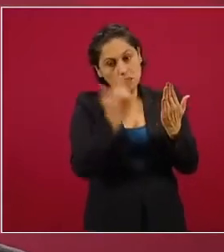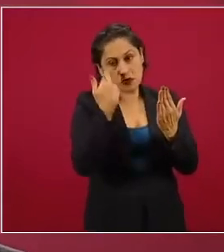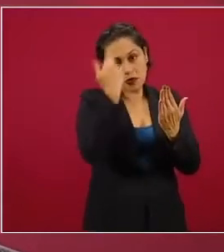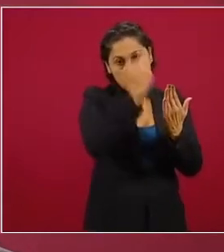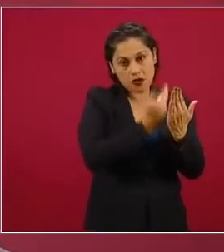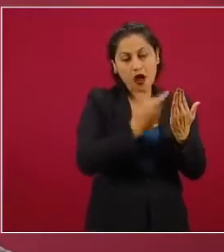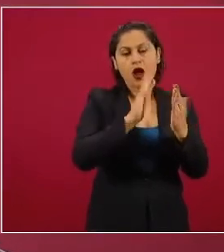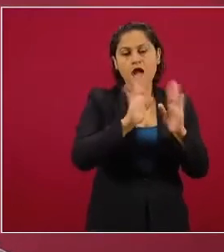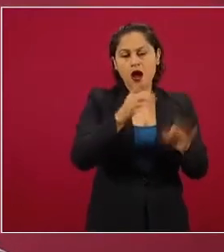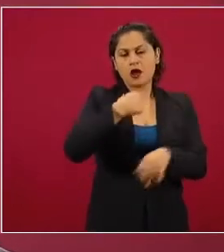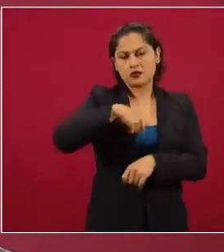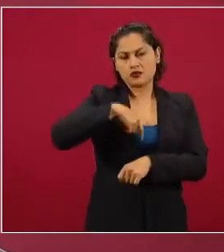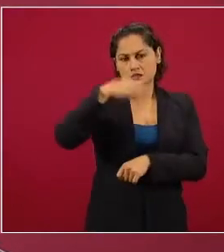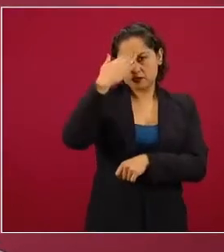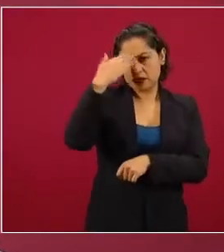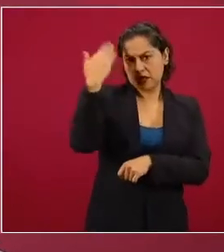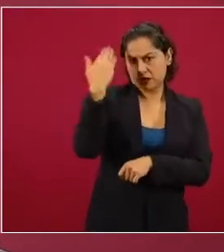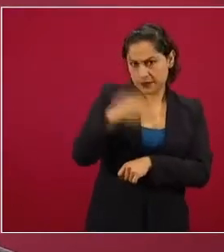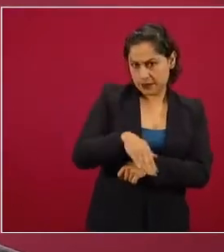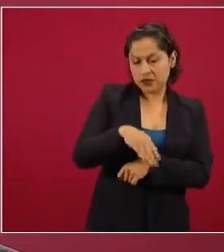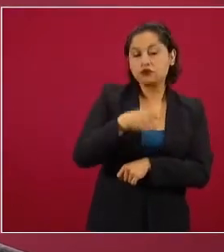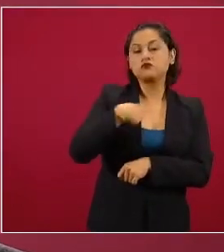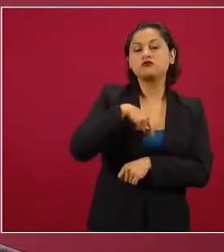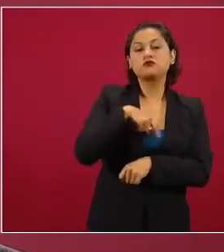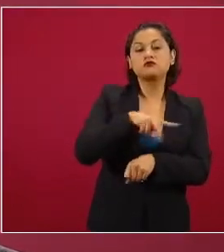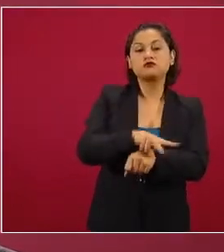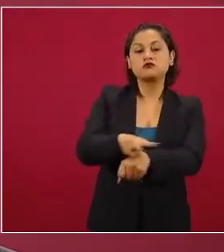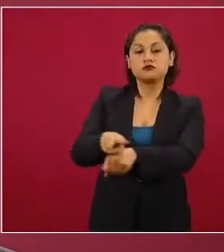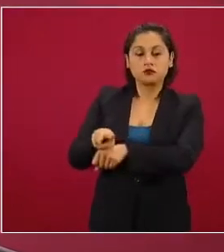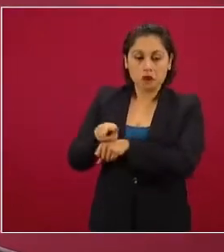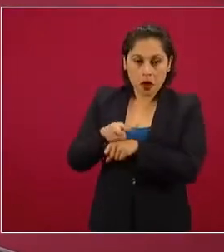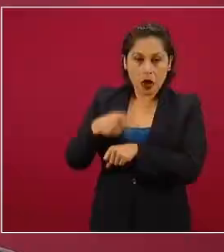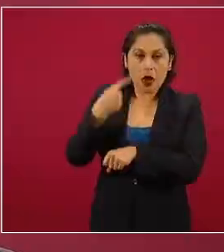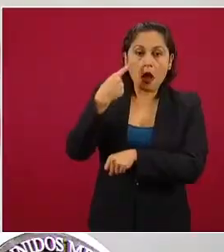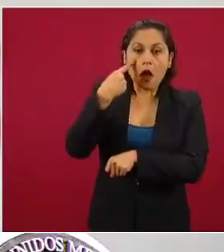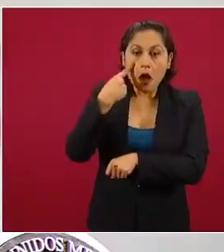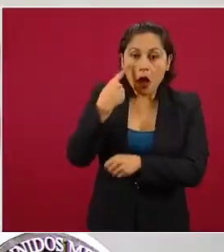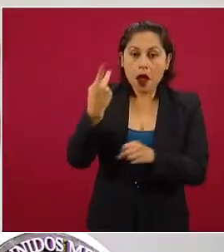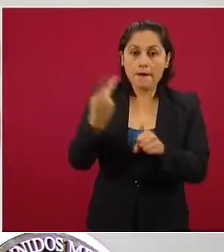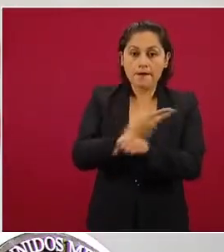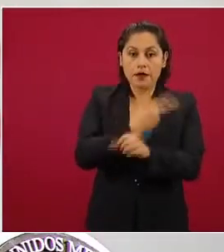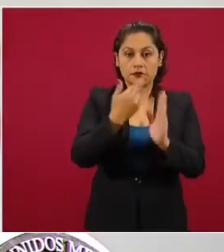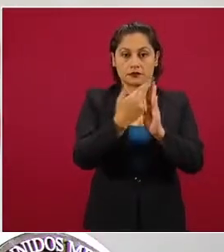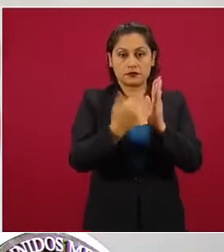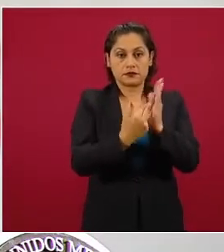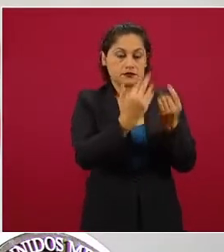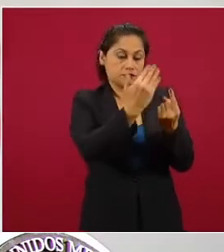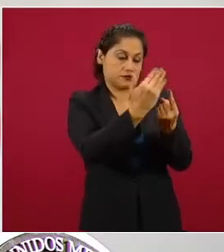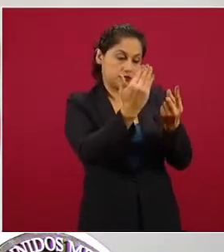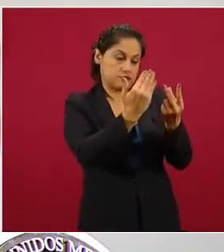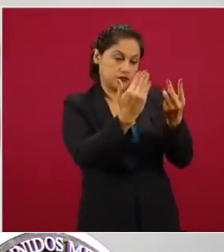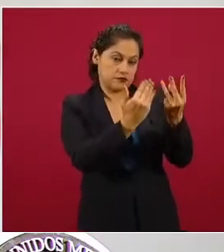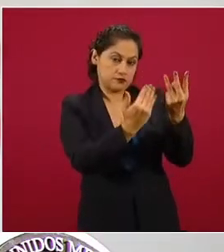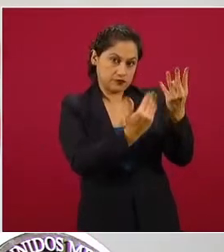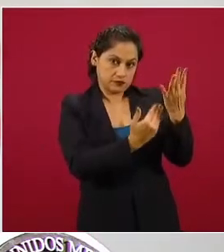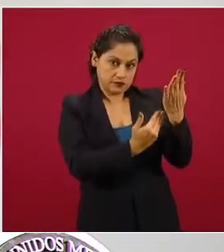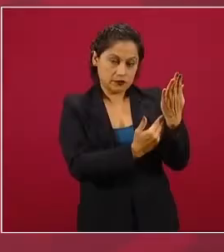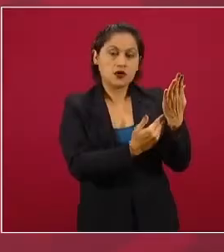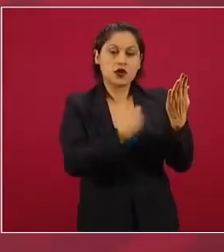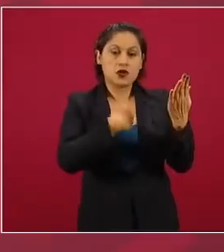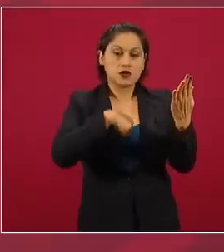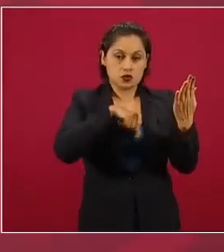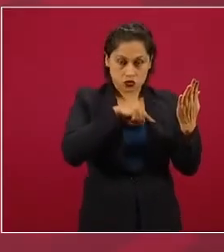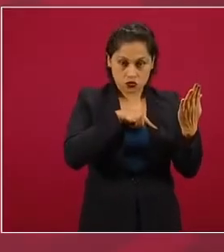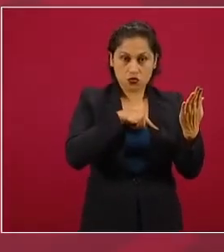versión preliminar, pero verificamos que fueran vigentes los que estaban siendo presentados. Los